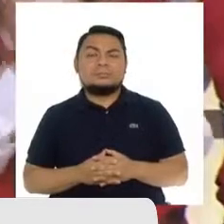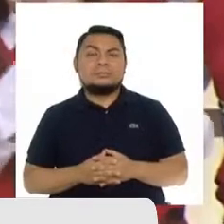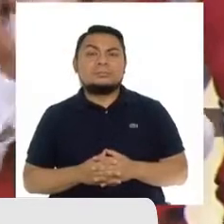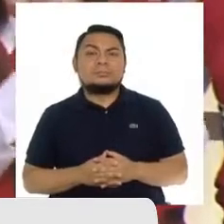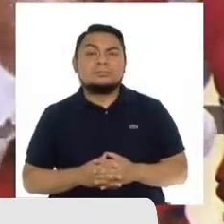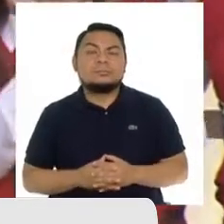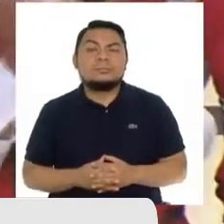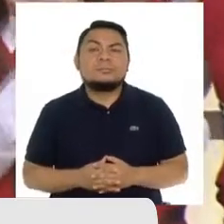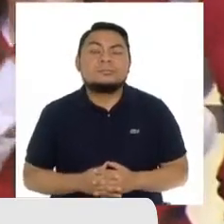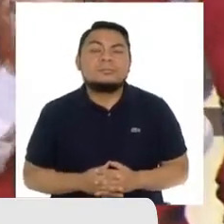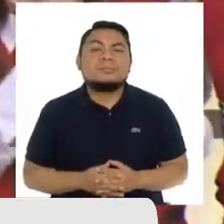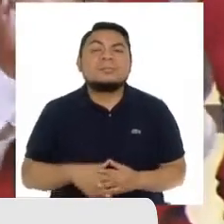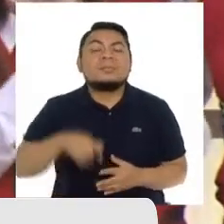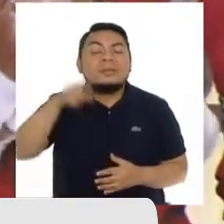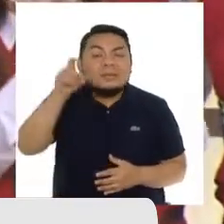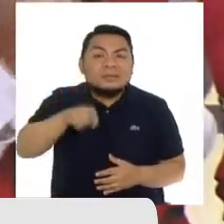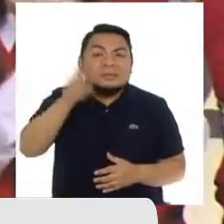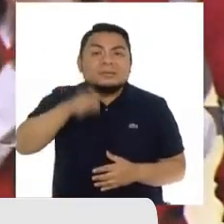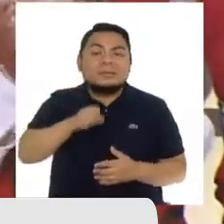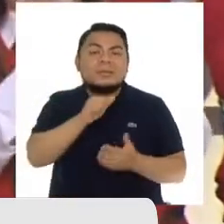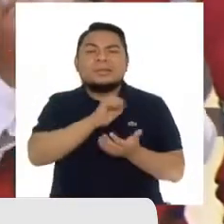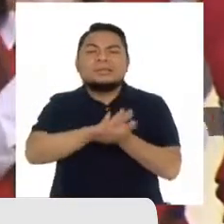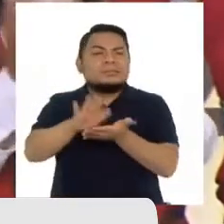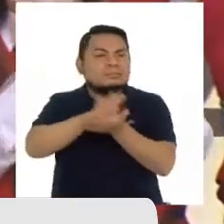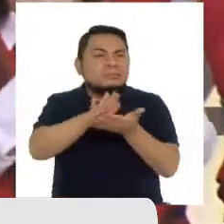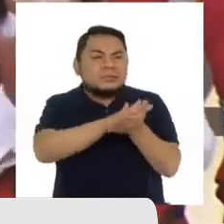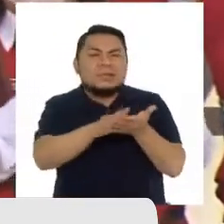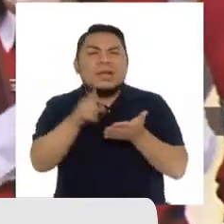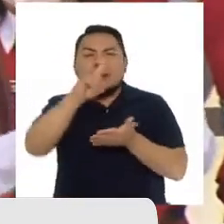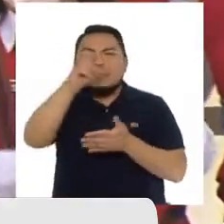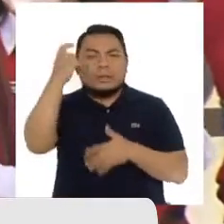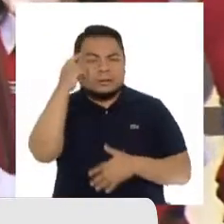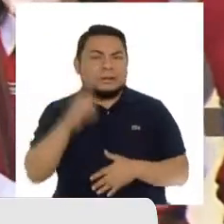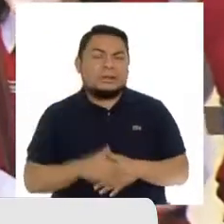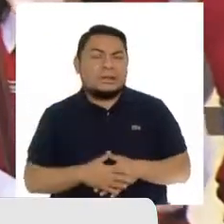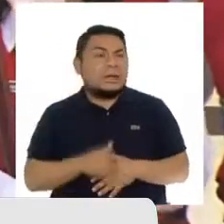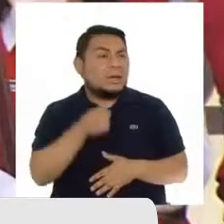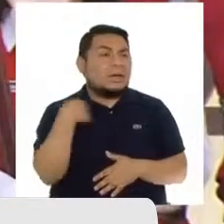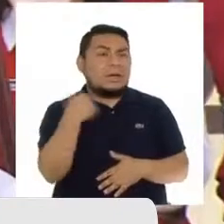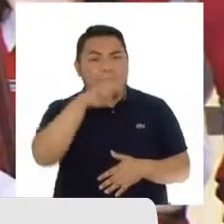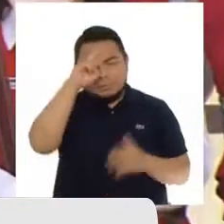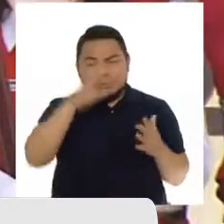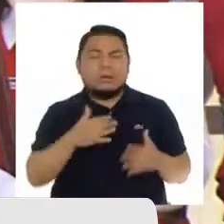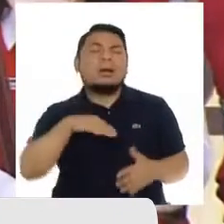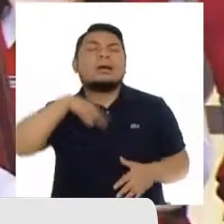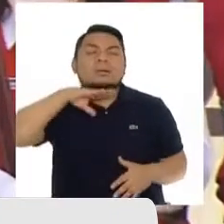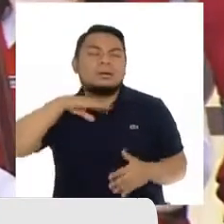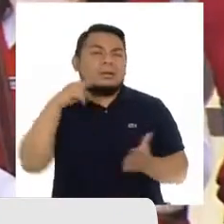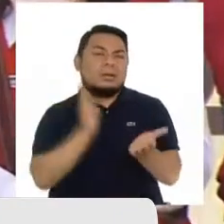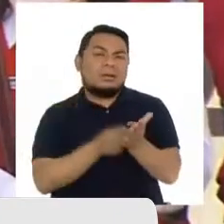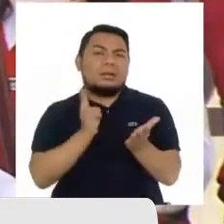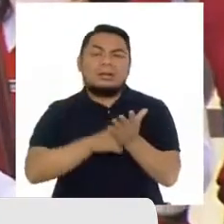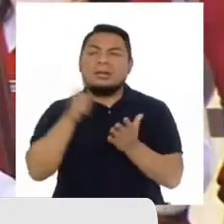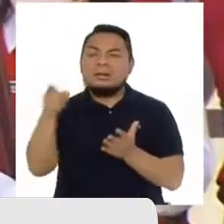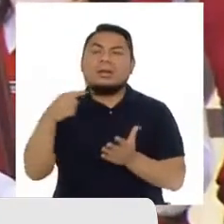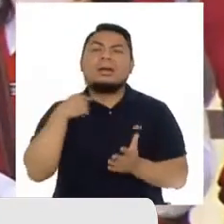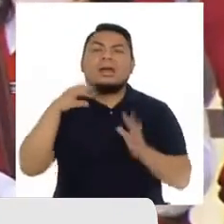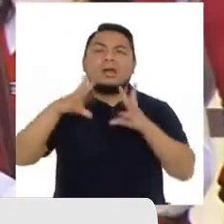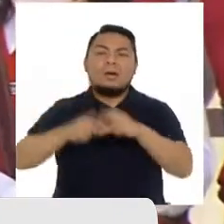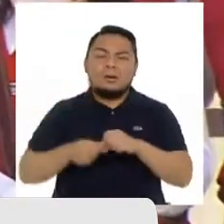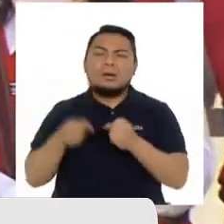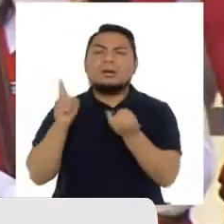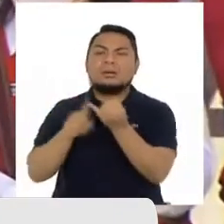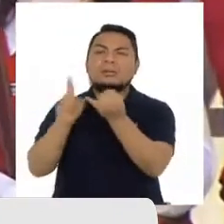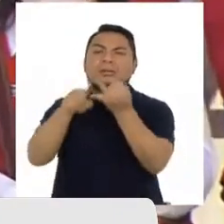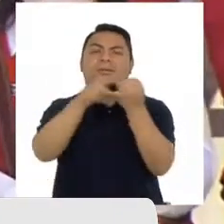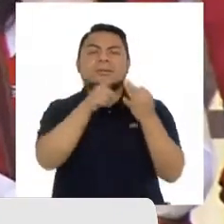necesitamos limpiar la política los peruanos están cansados que personas acusadas por actos de corrupción